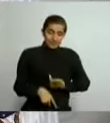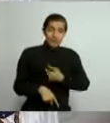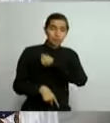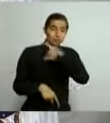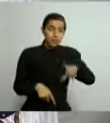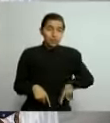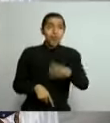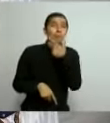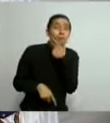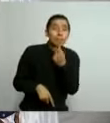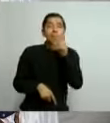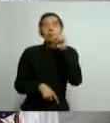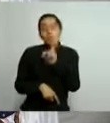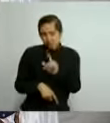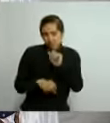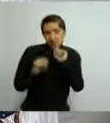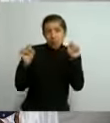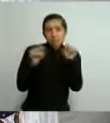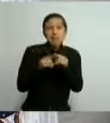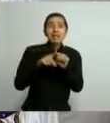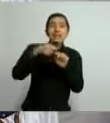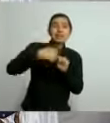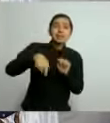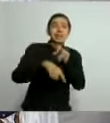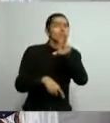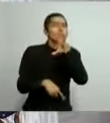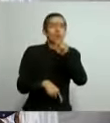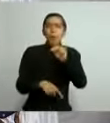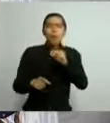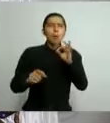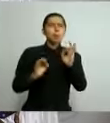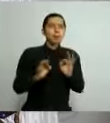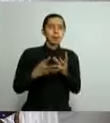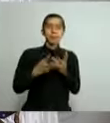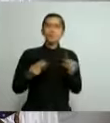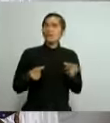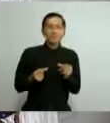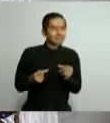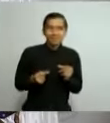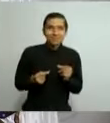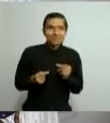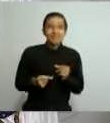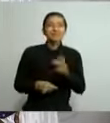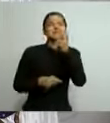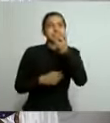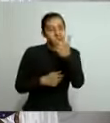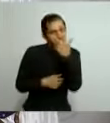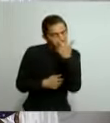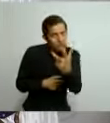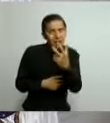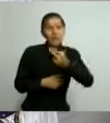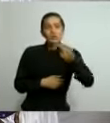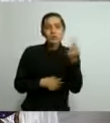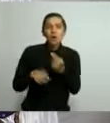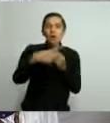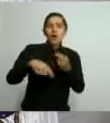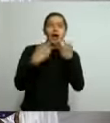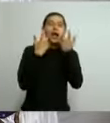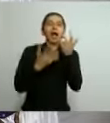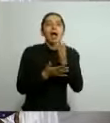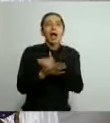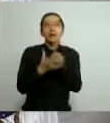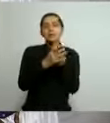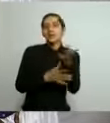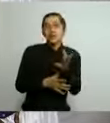presidentes municipales para no relajar las medidas sanitarias. Tómalo en serio, que no te maten